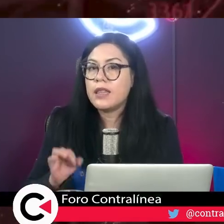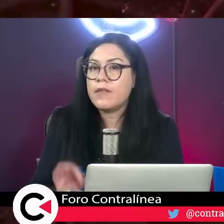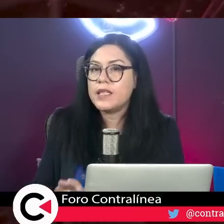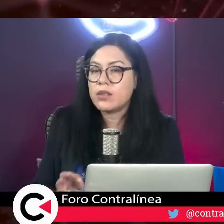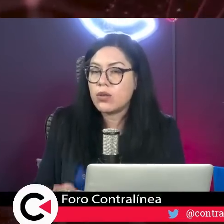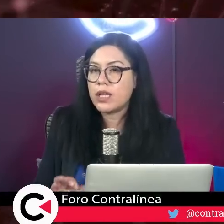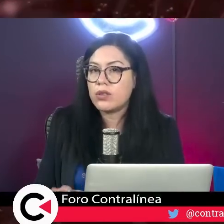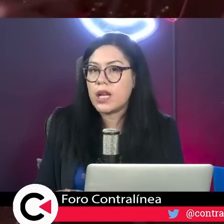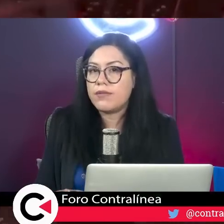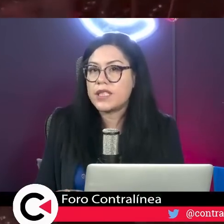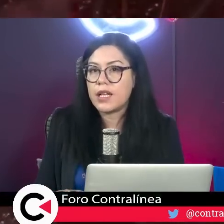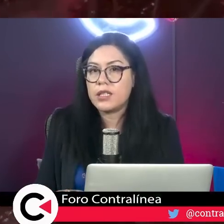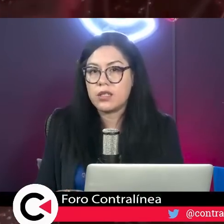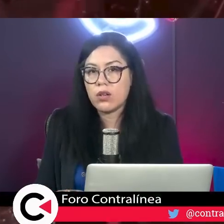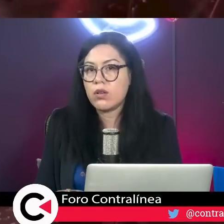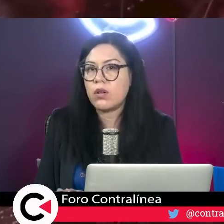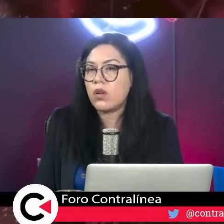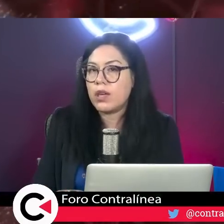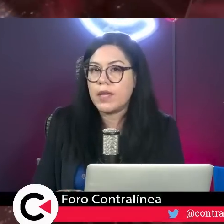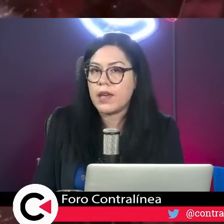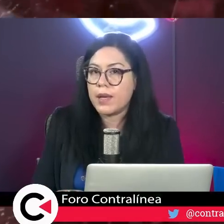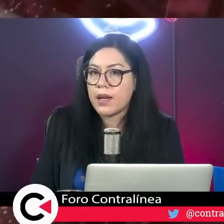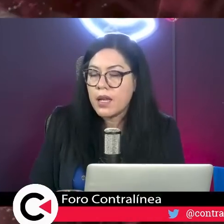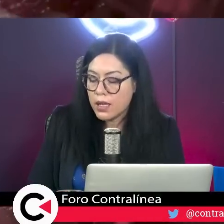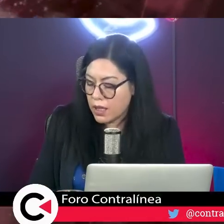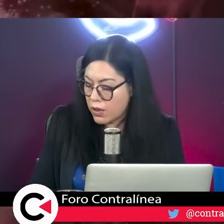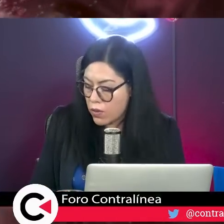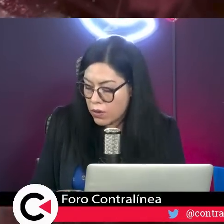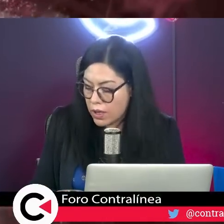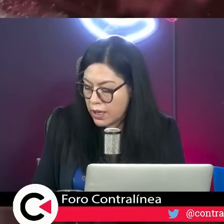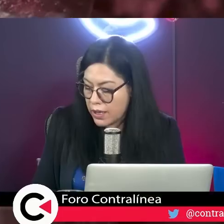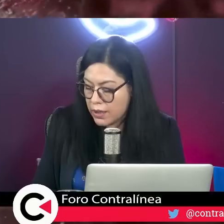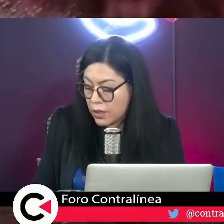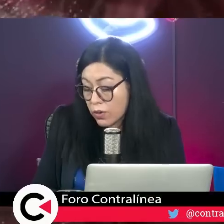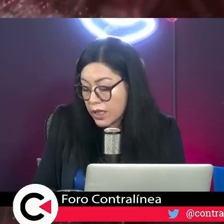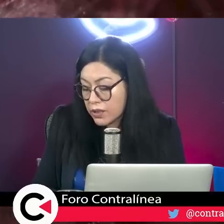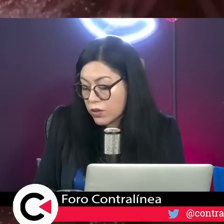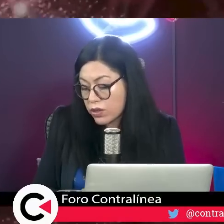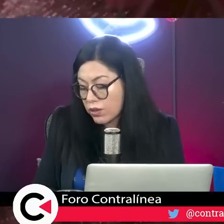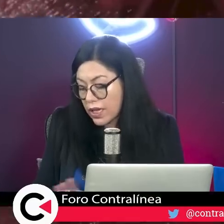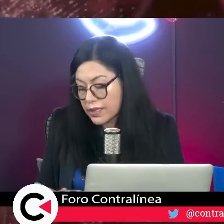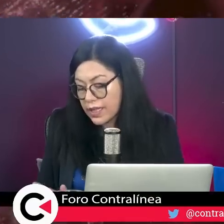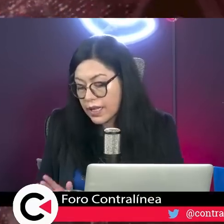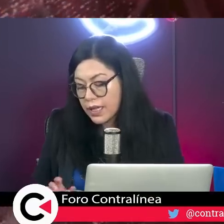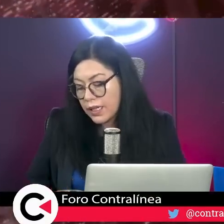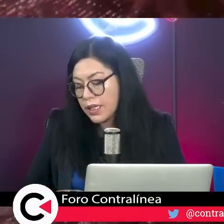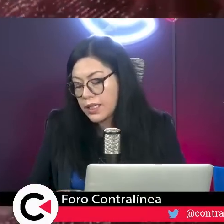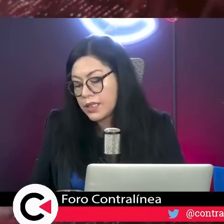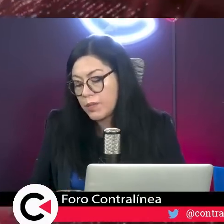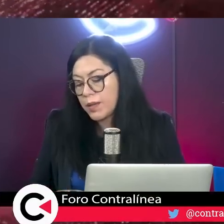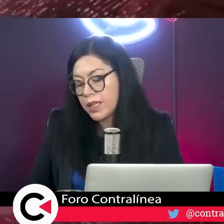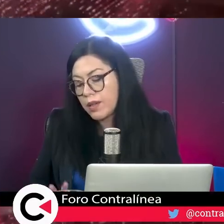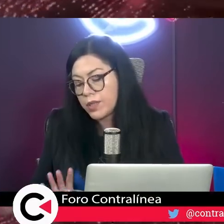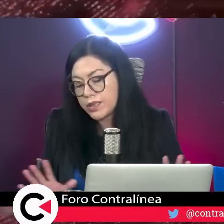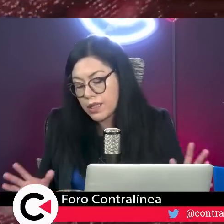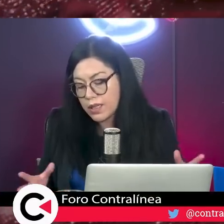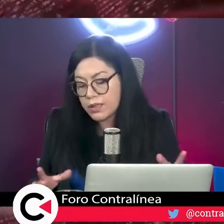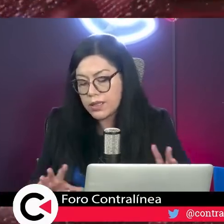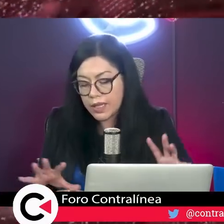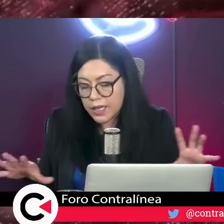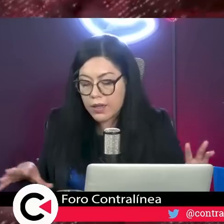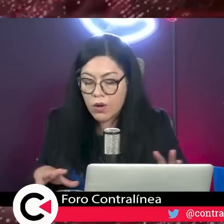públicos deben ser sujetos a la fiscalización, no debe de haber ninguna exclusión de esta y simplemente